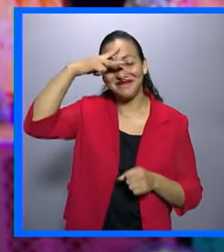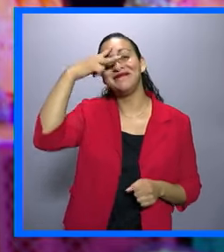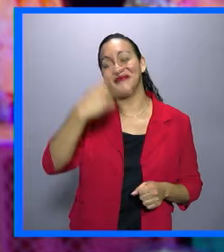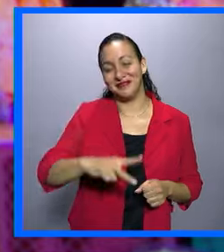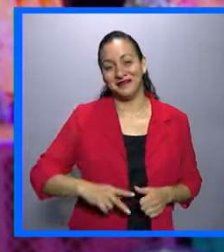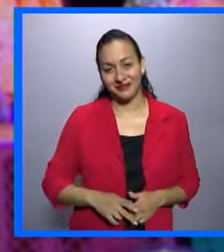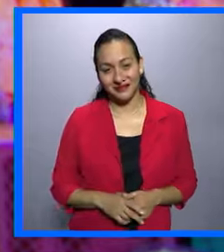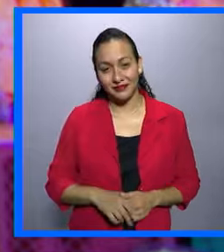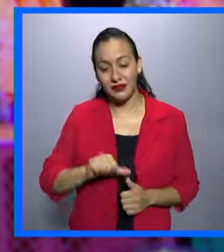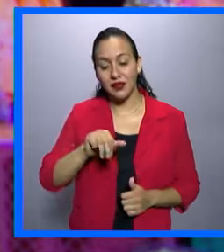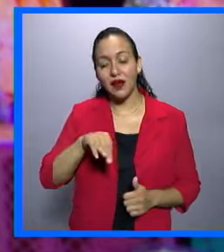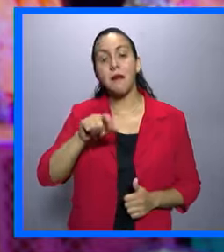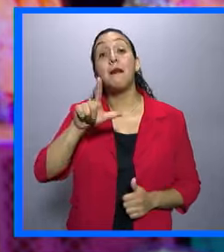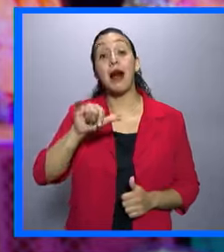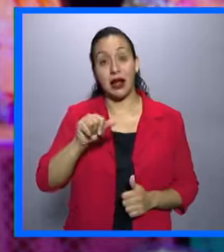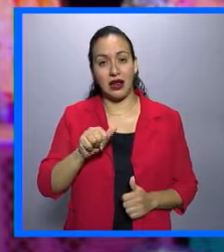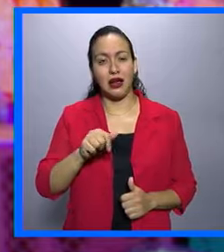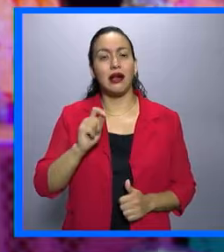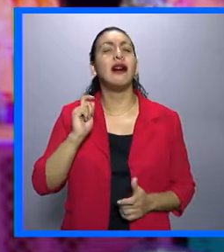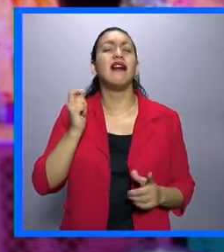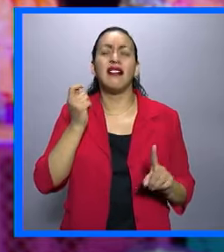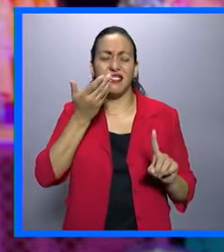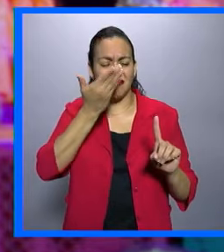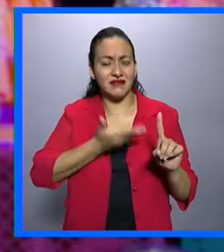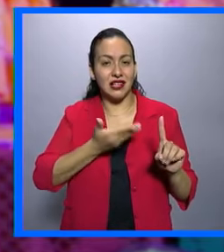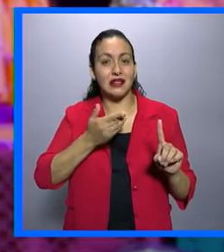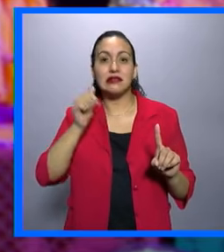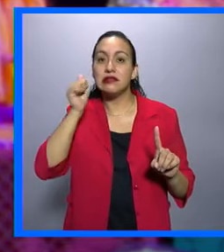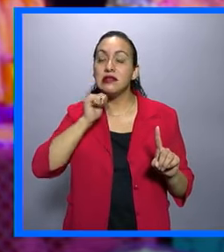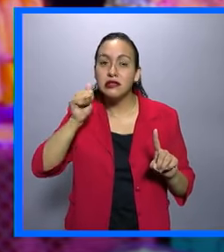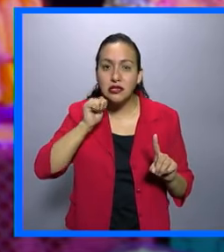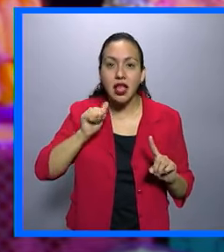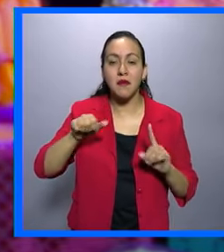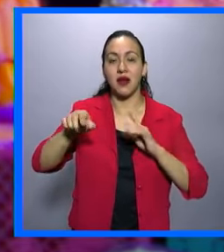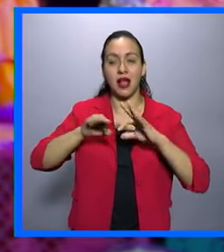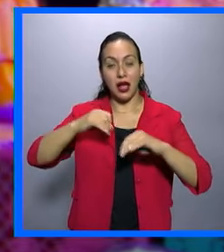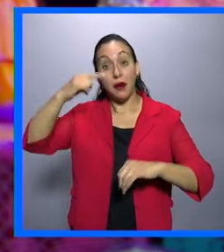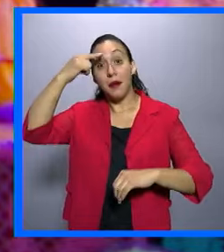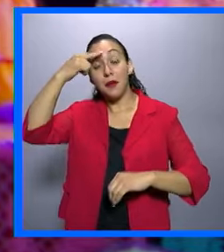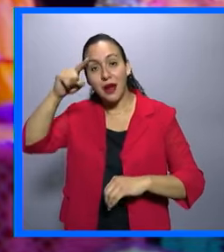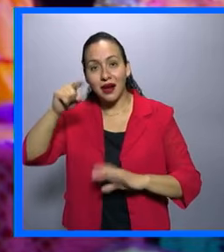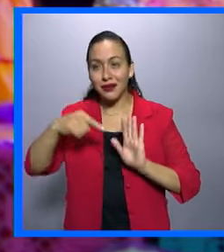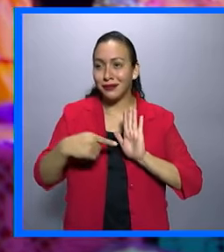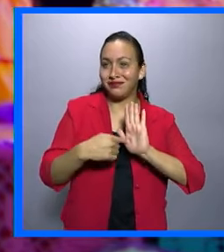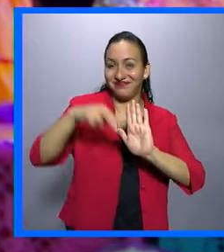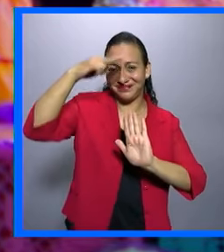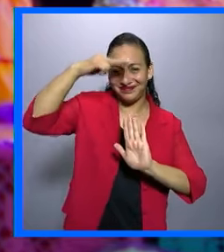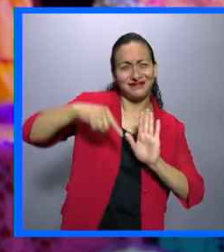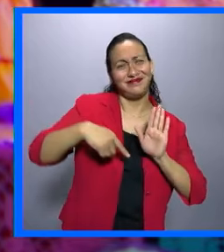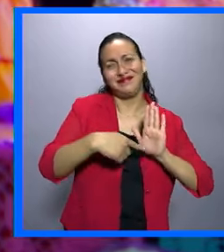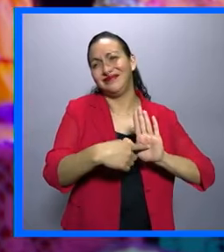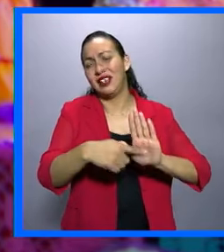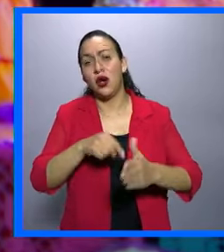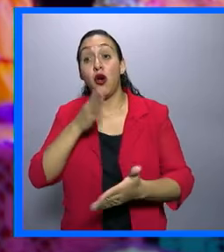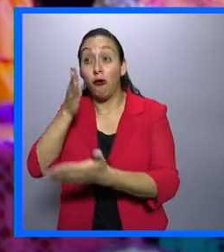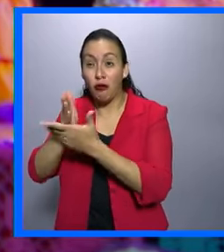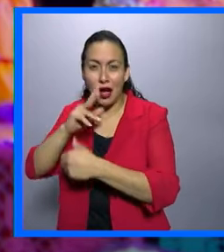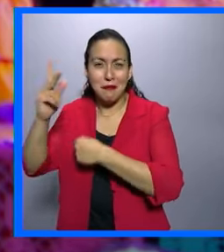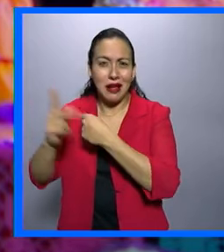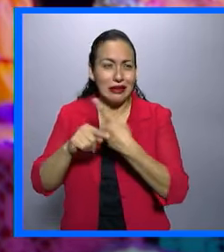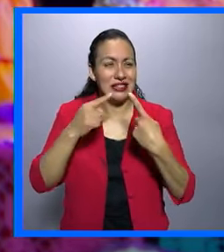años. Amalia Hernández fungió como la embajadora por excelencia de nuestra patria en cada